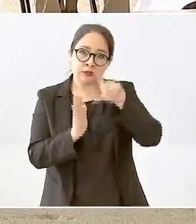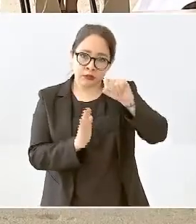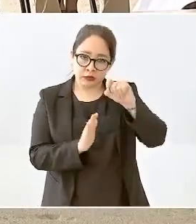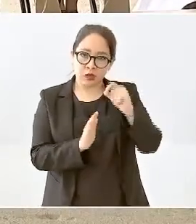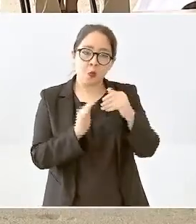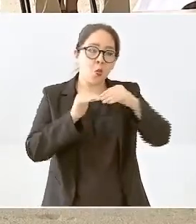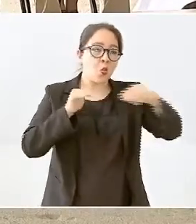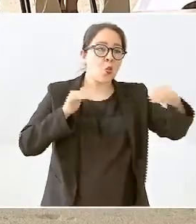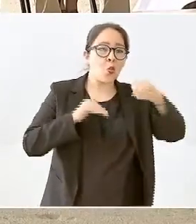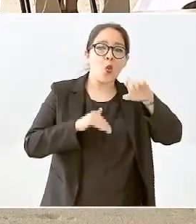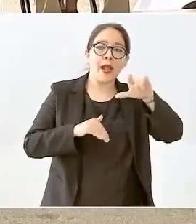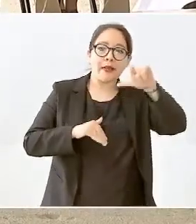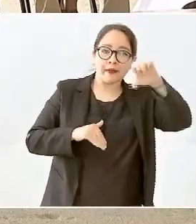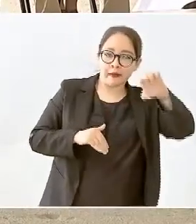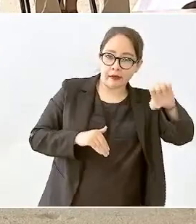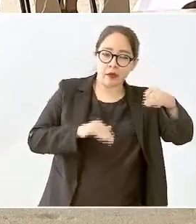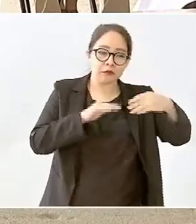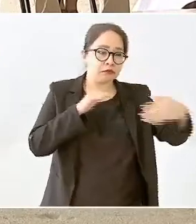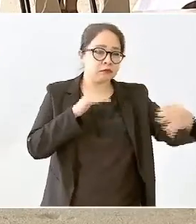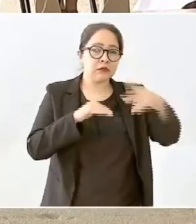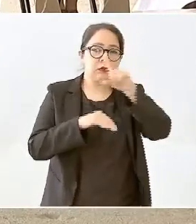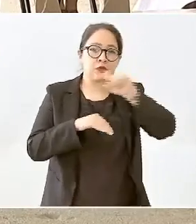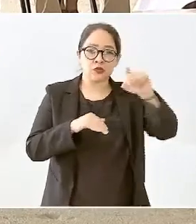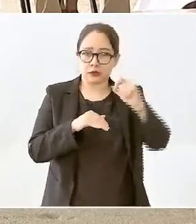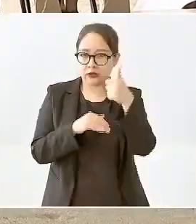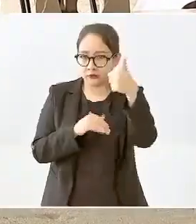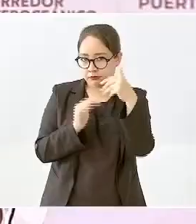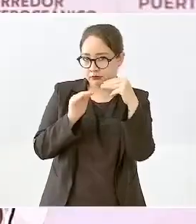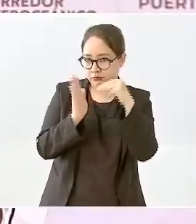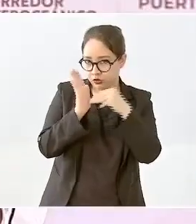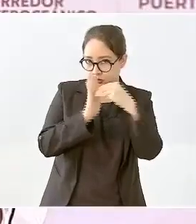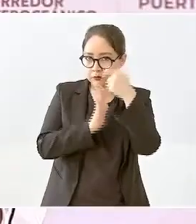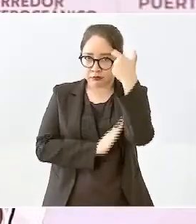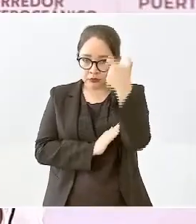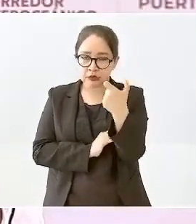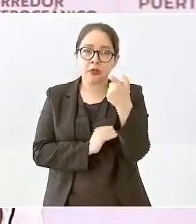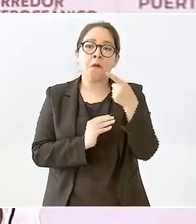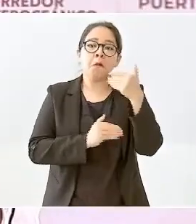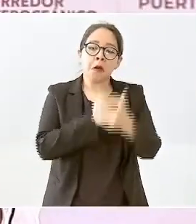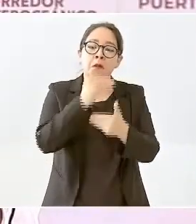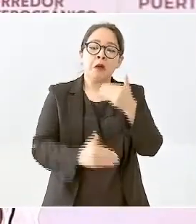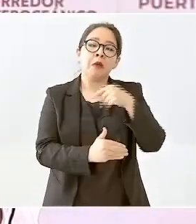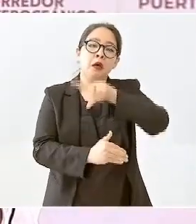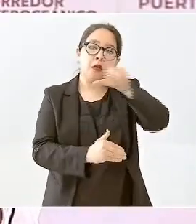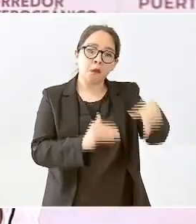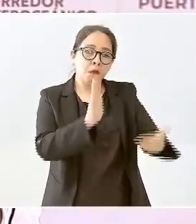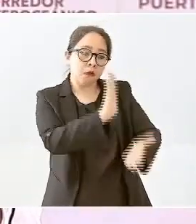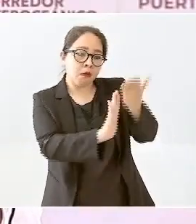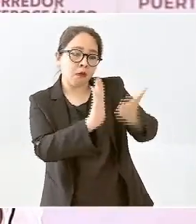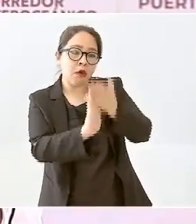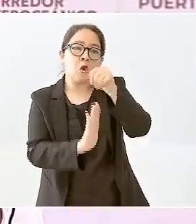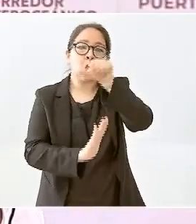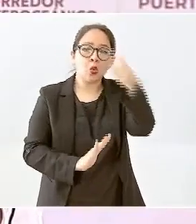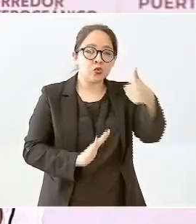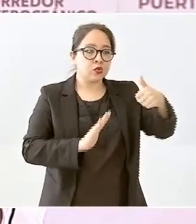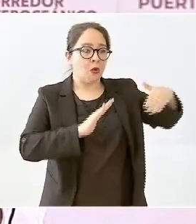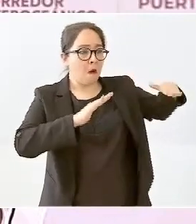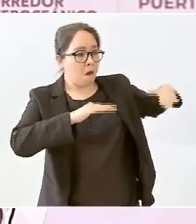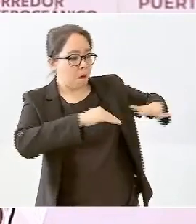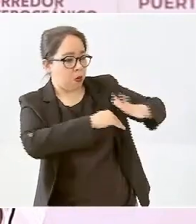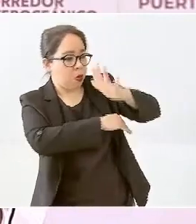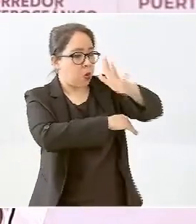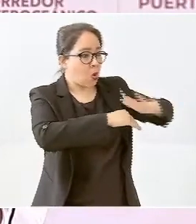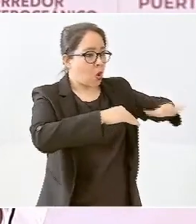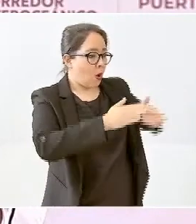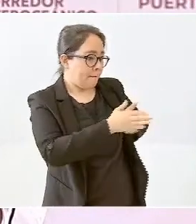una inversión de 126 millones de pesos. Continuamos avanzando con la construcción del rompeolas oeste